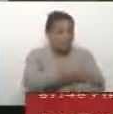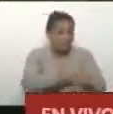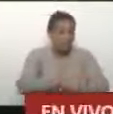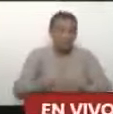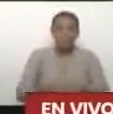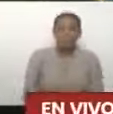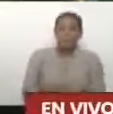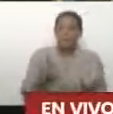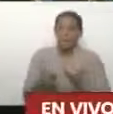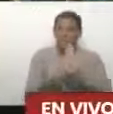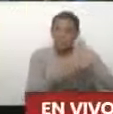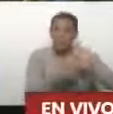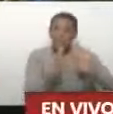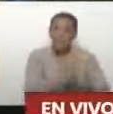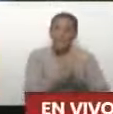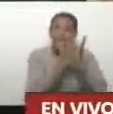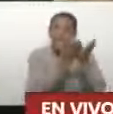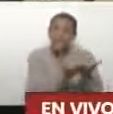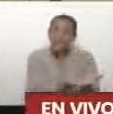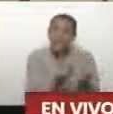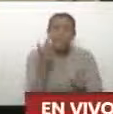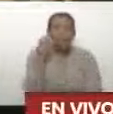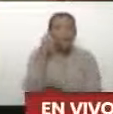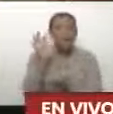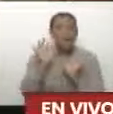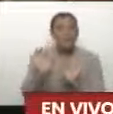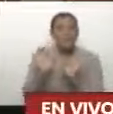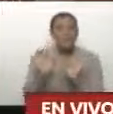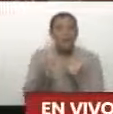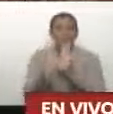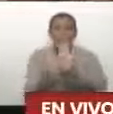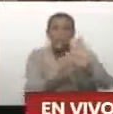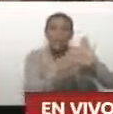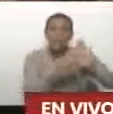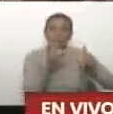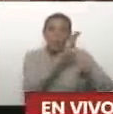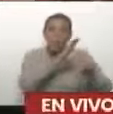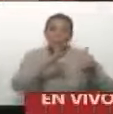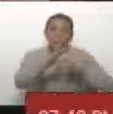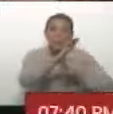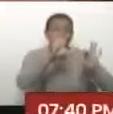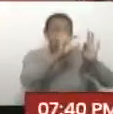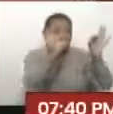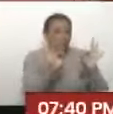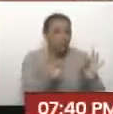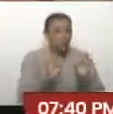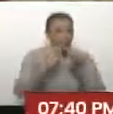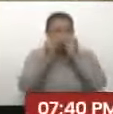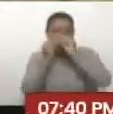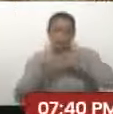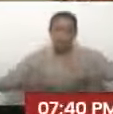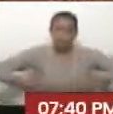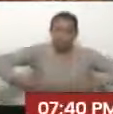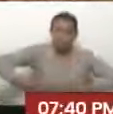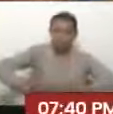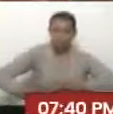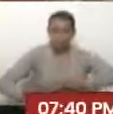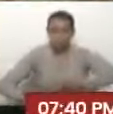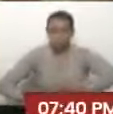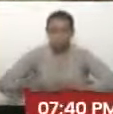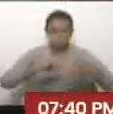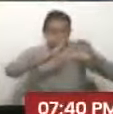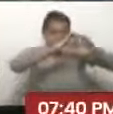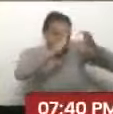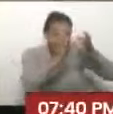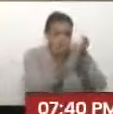las presentaciones de los libros hemos llevado la muestra de esculturas de Fernando Botero y Francisco Narváez que Juntos